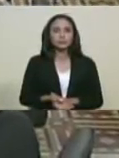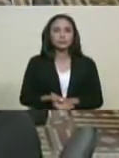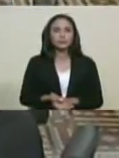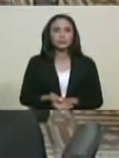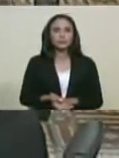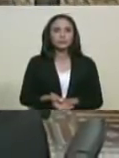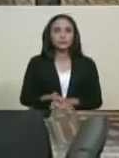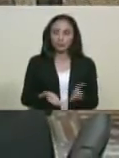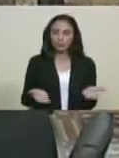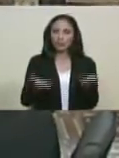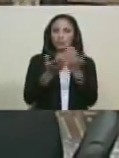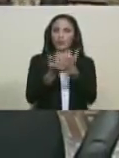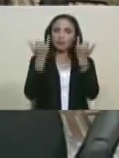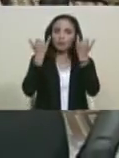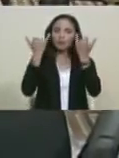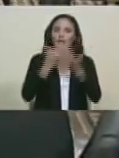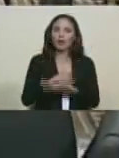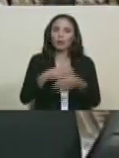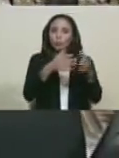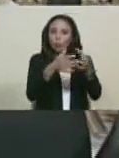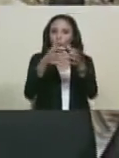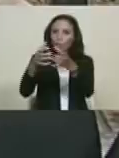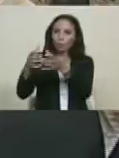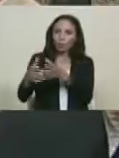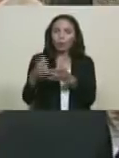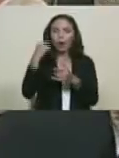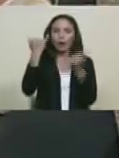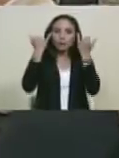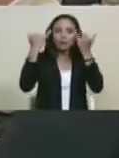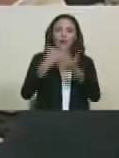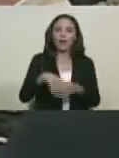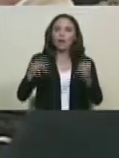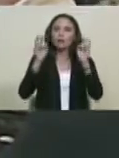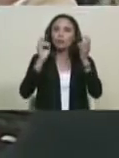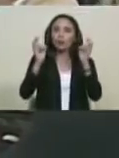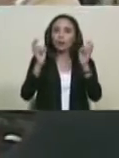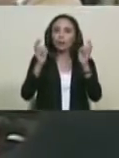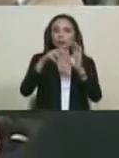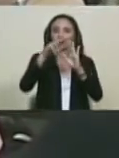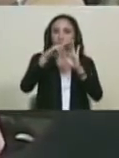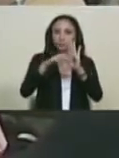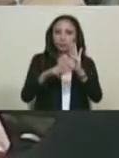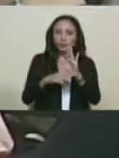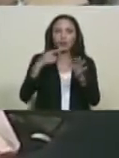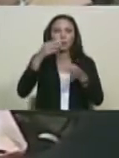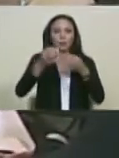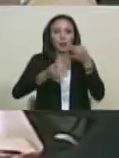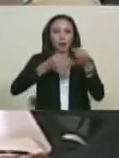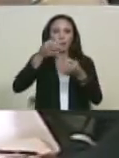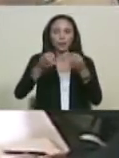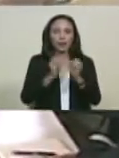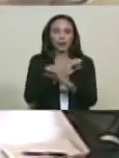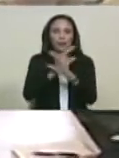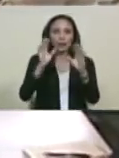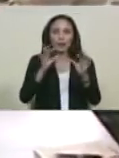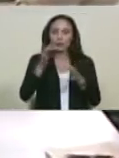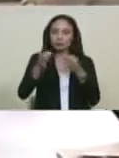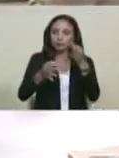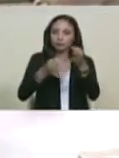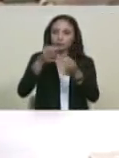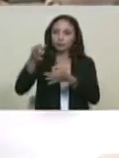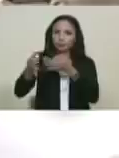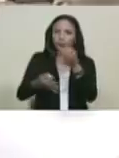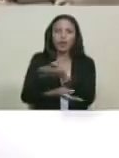entonces bueno estos son un conjunto de medidas necesarias hay que explicar las compañeros con